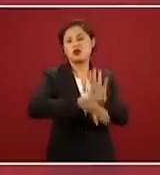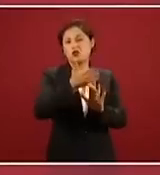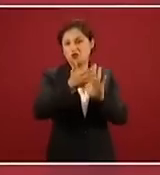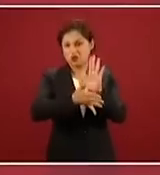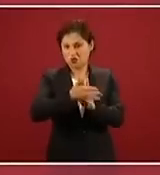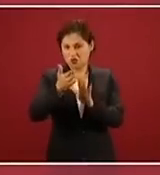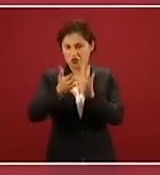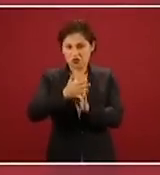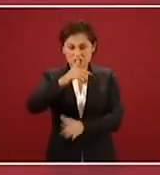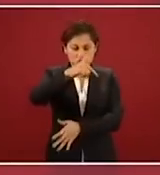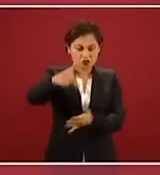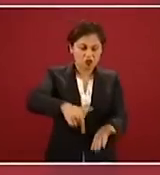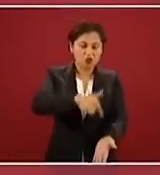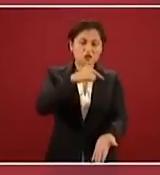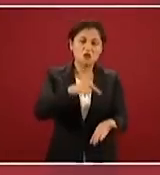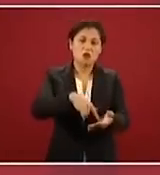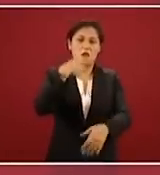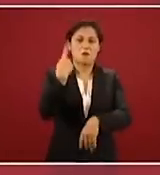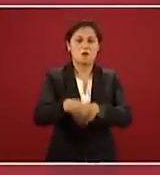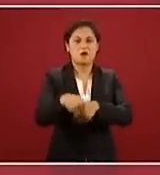en zonas de riesgo,